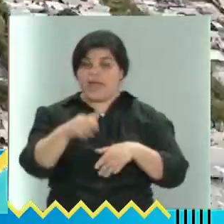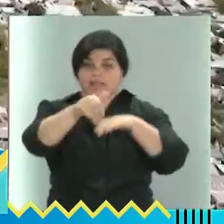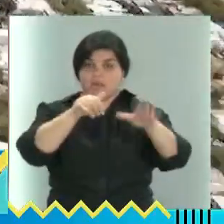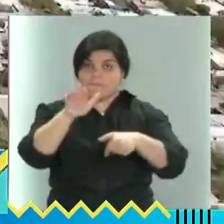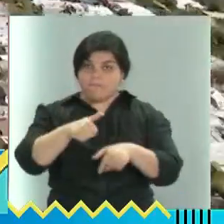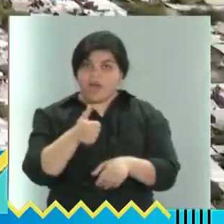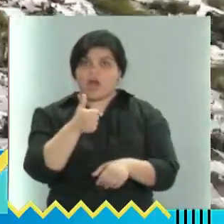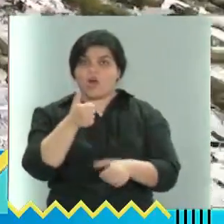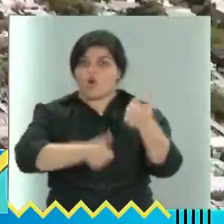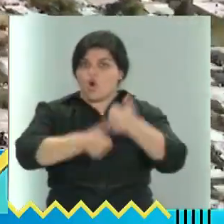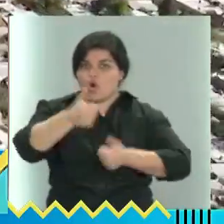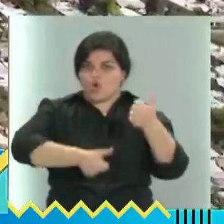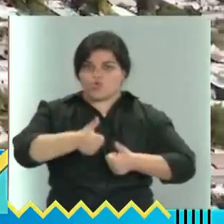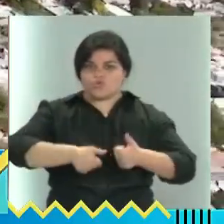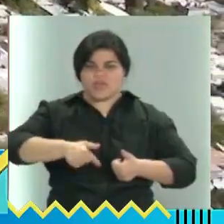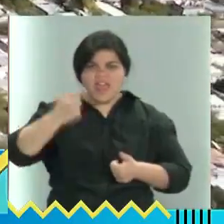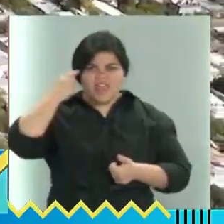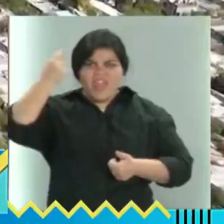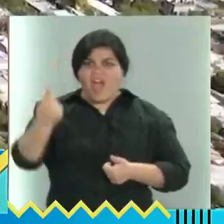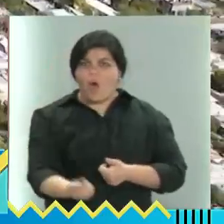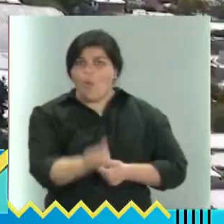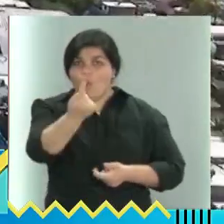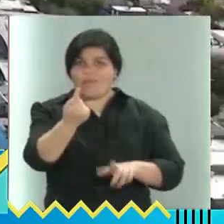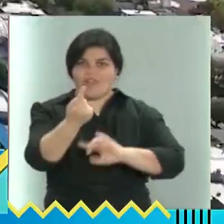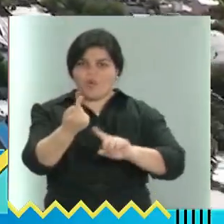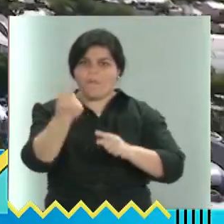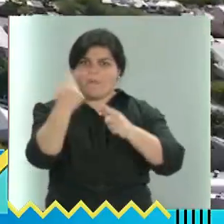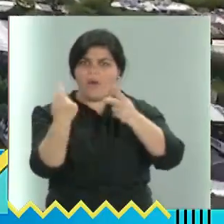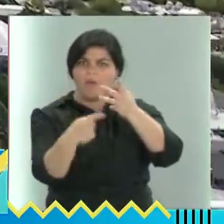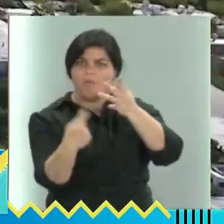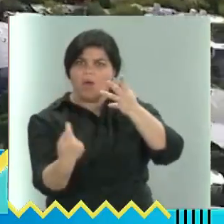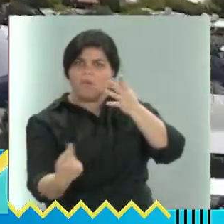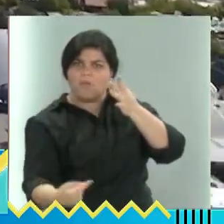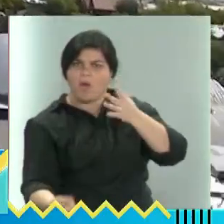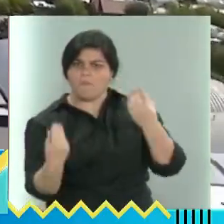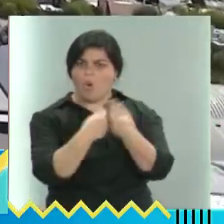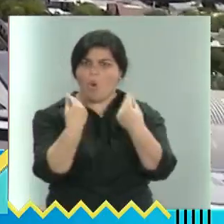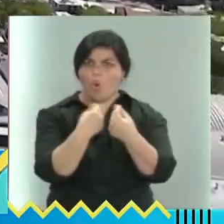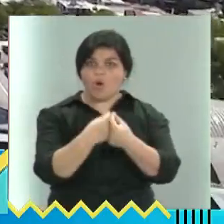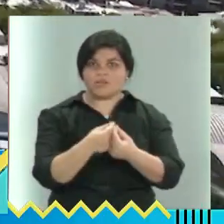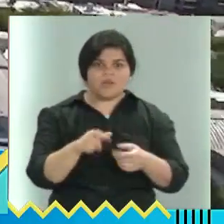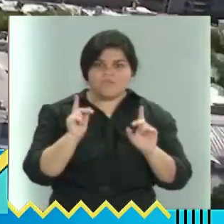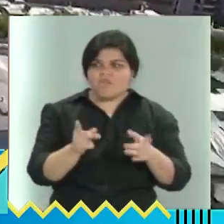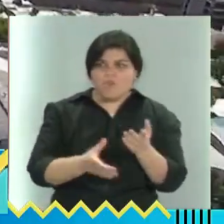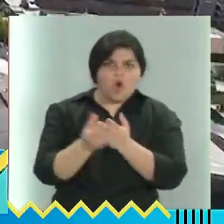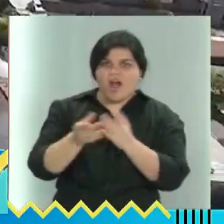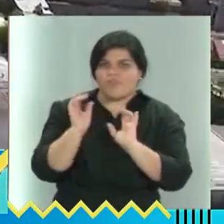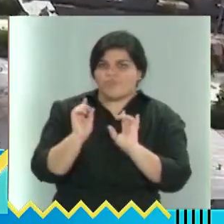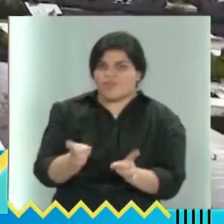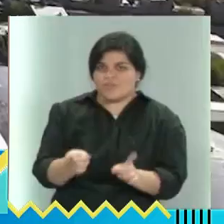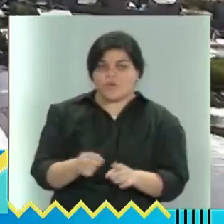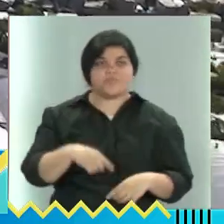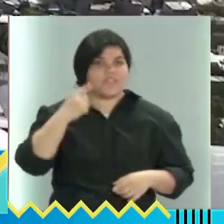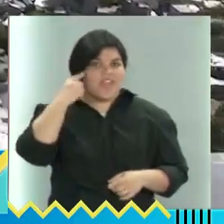multiplican por miles con el mismo costo. Claro. Y tenés muchas ideas para elegir, digamos. Y